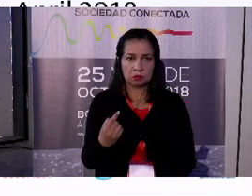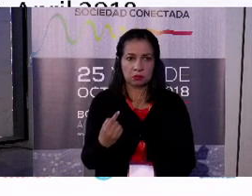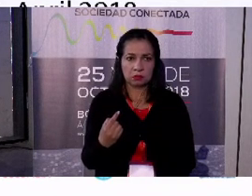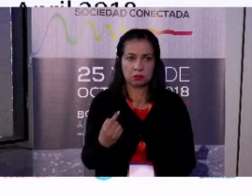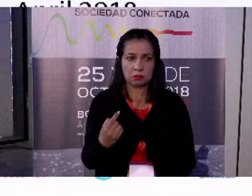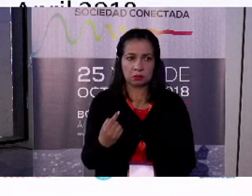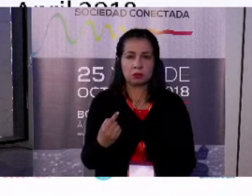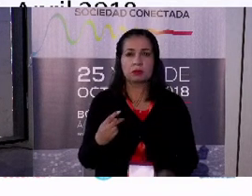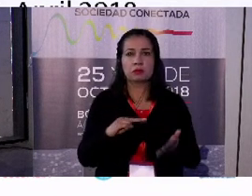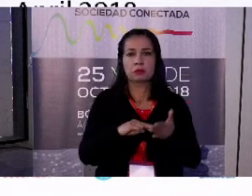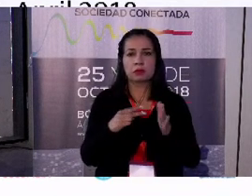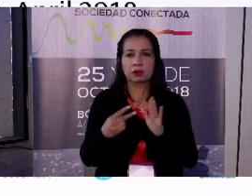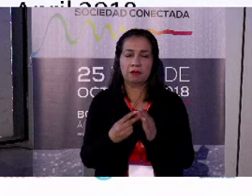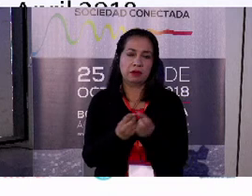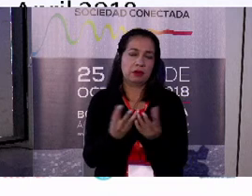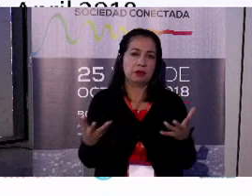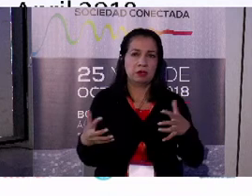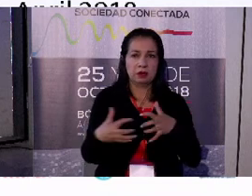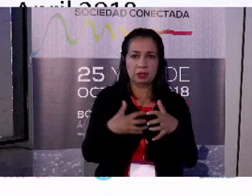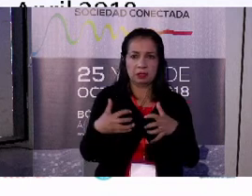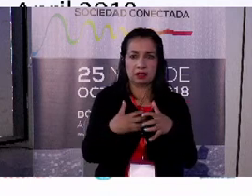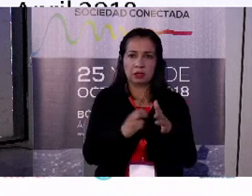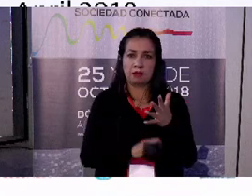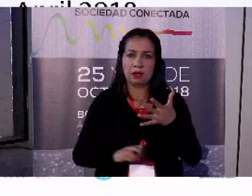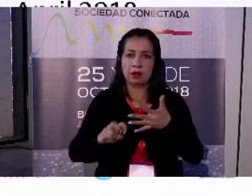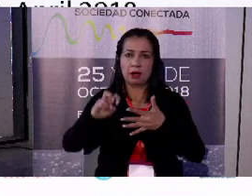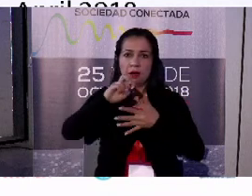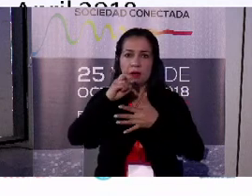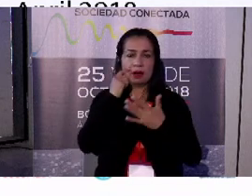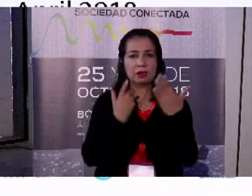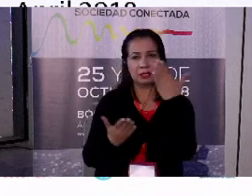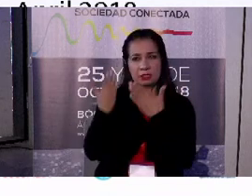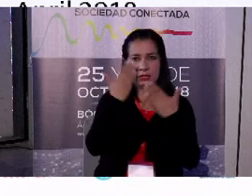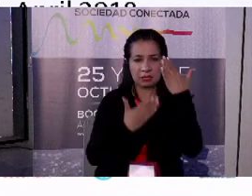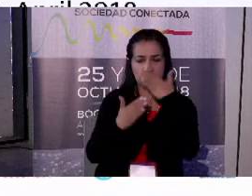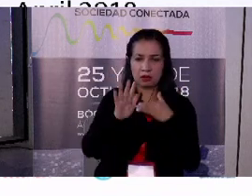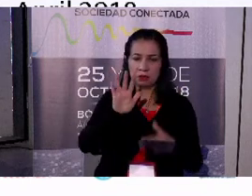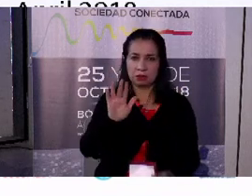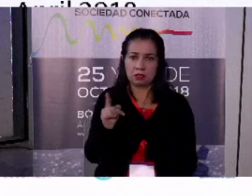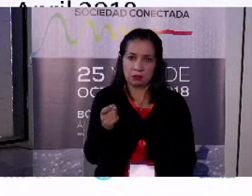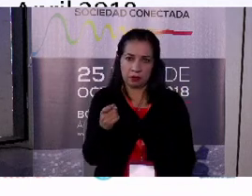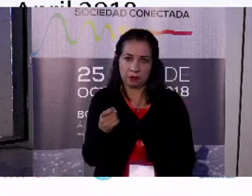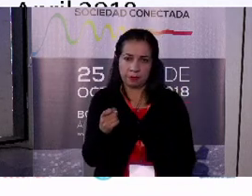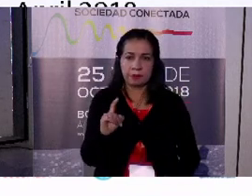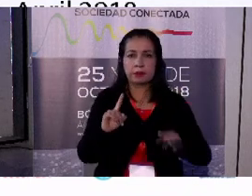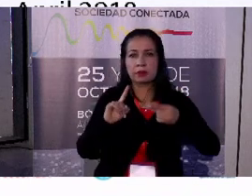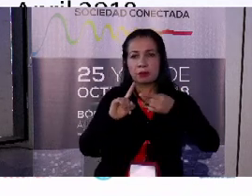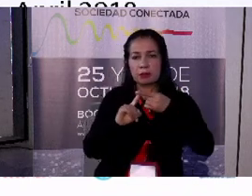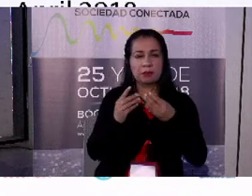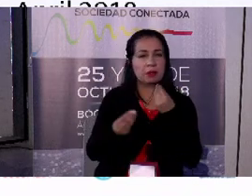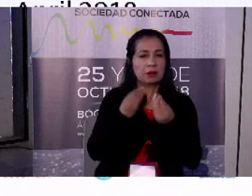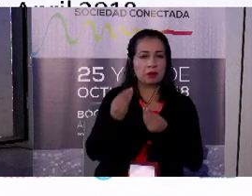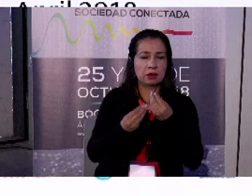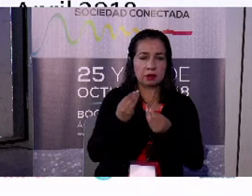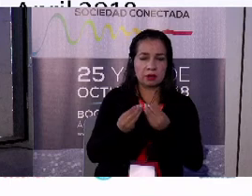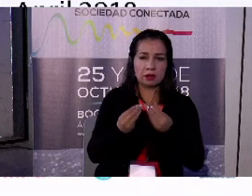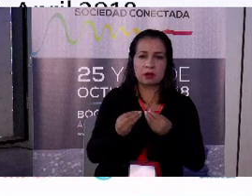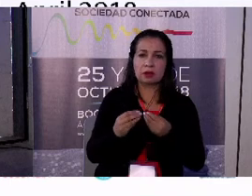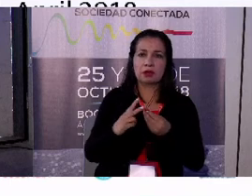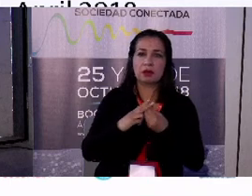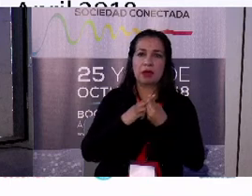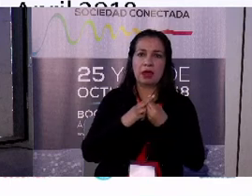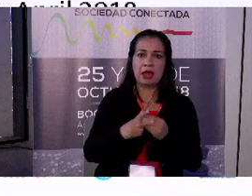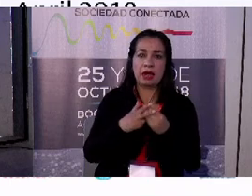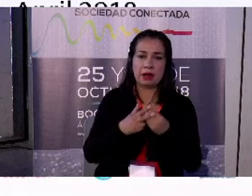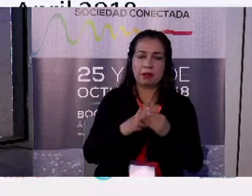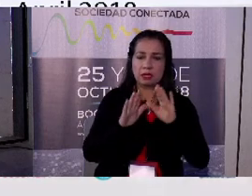diferentes sistemas y niveles de simulación para 5g primero vamos a ver las herramientas deción que están descritas